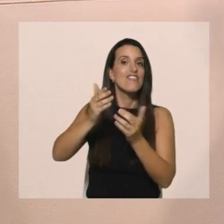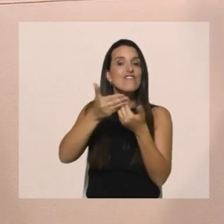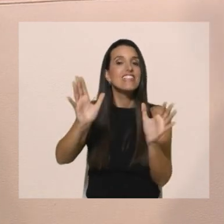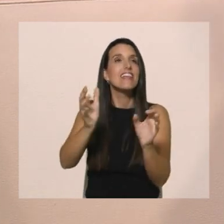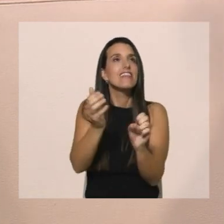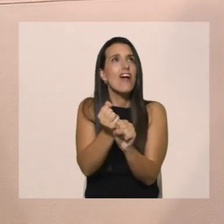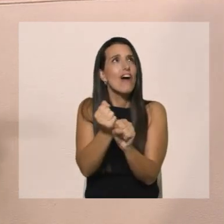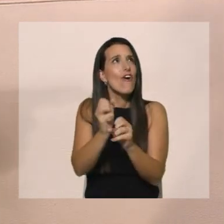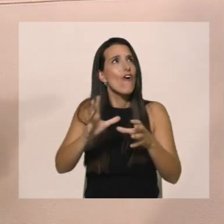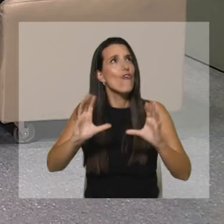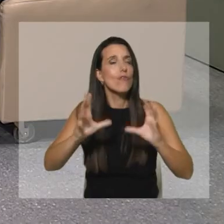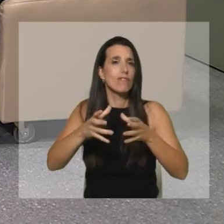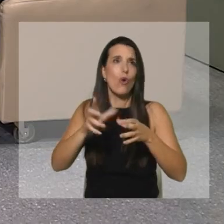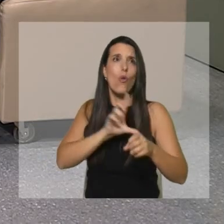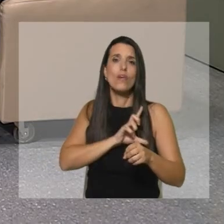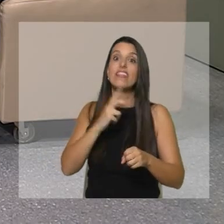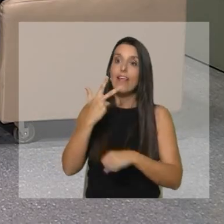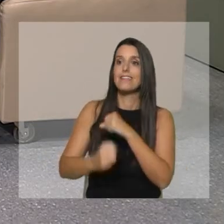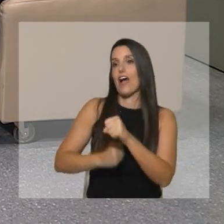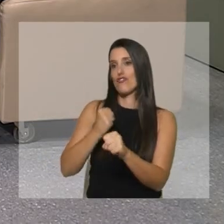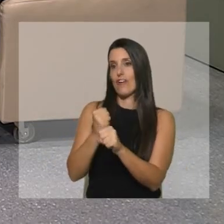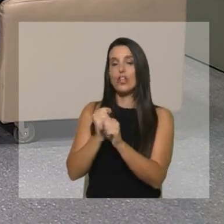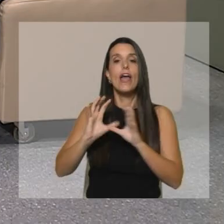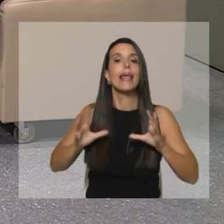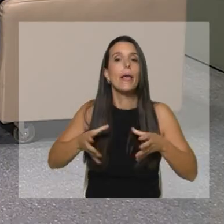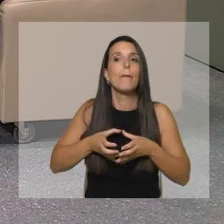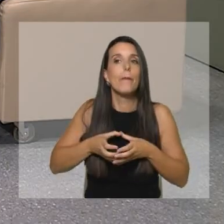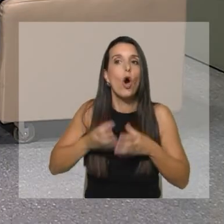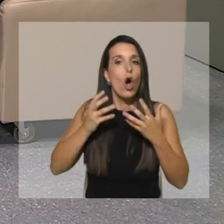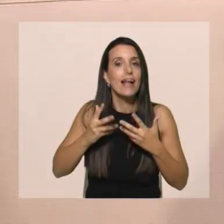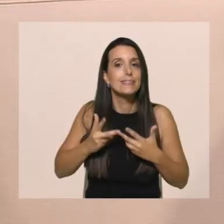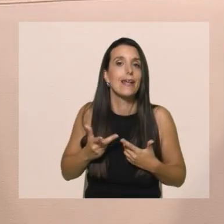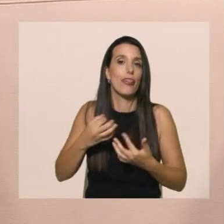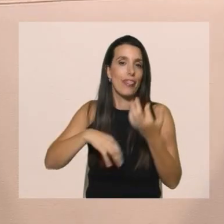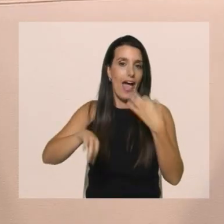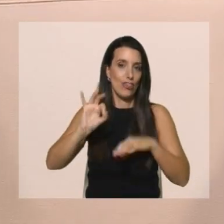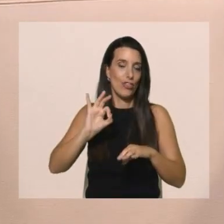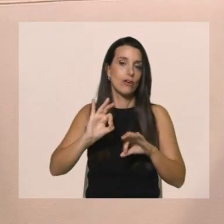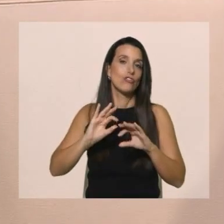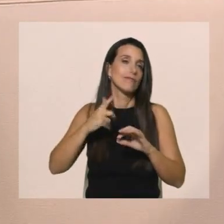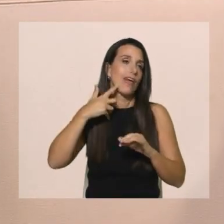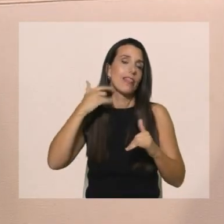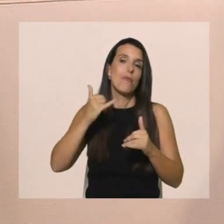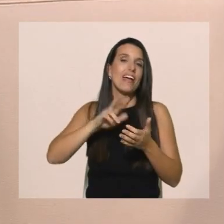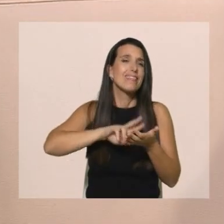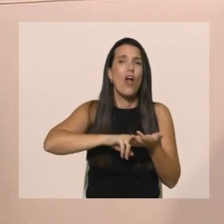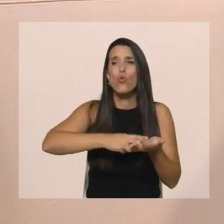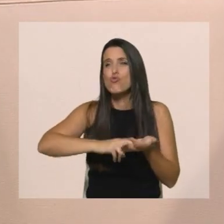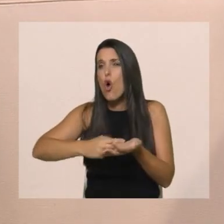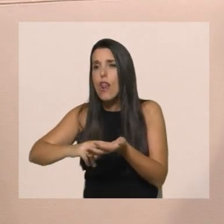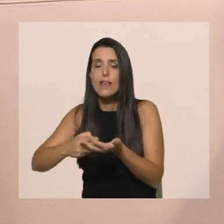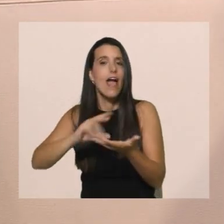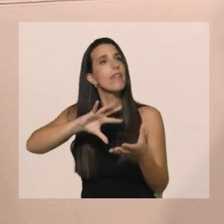lleva ya, bueno, con Luis llevamos 3 años trabajando en equipo, armando lo que es esta obra, que lleva un montón de traducciones y un montón